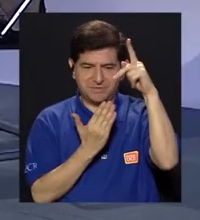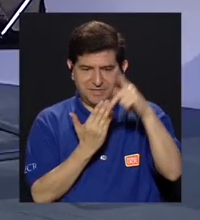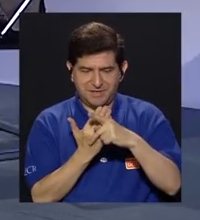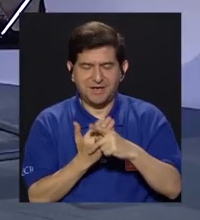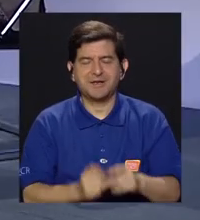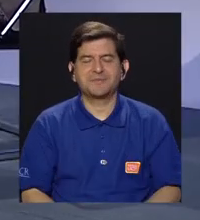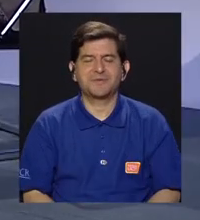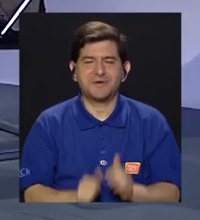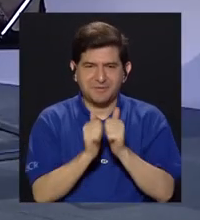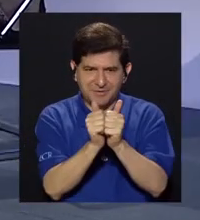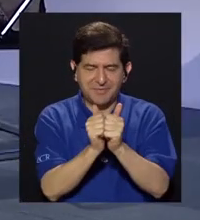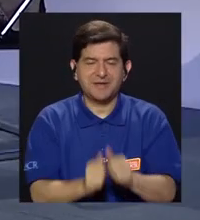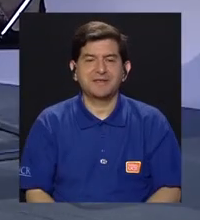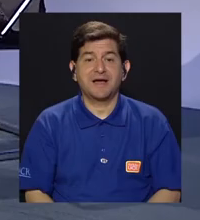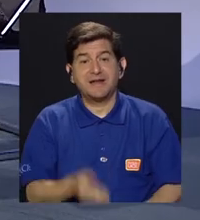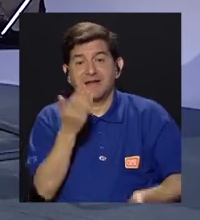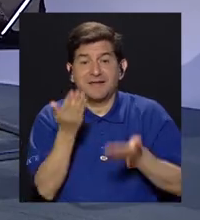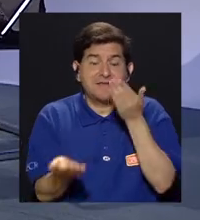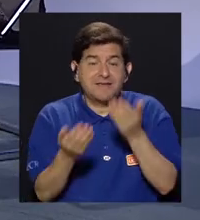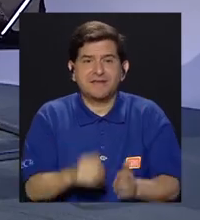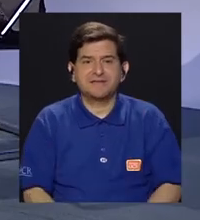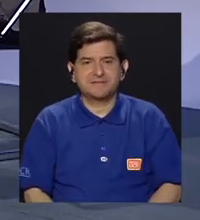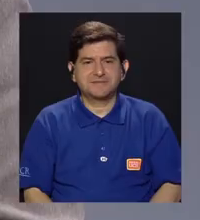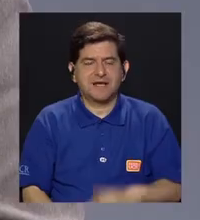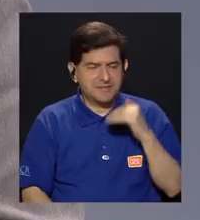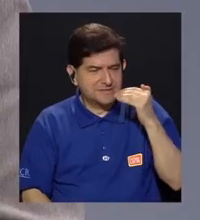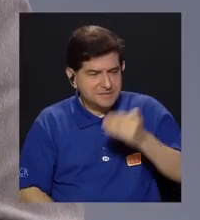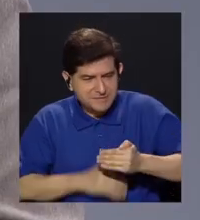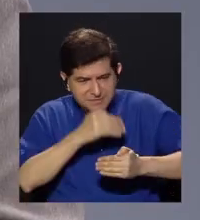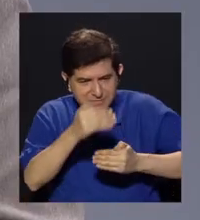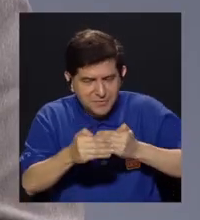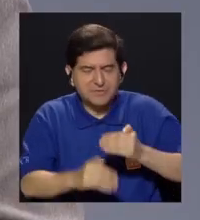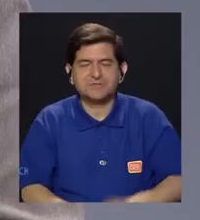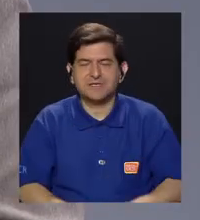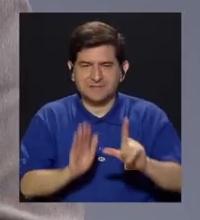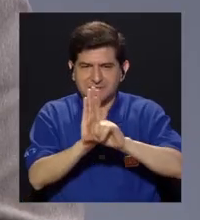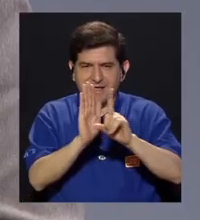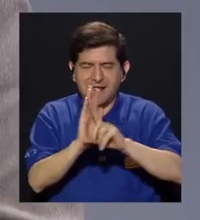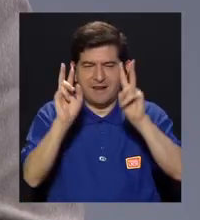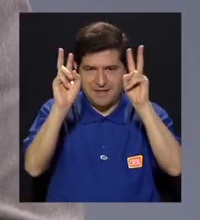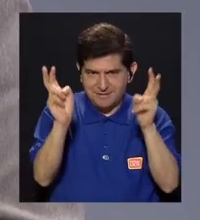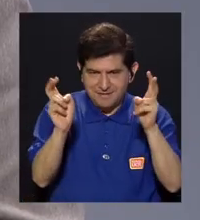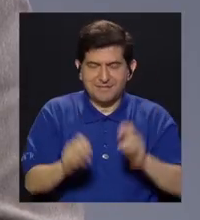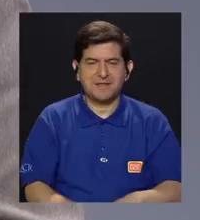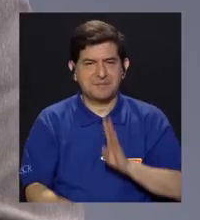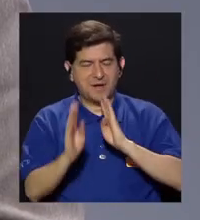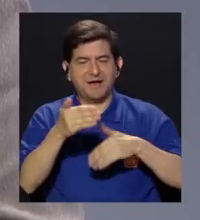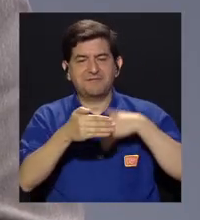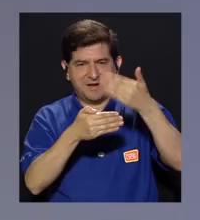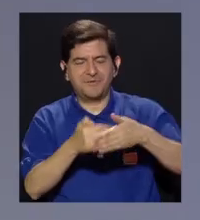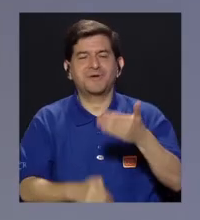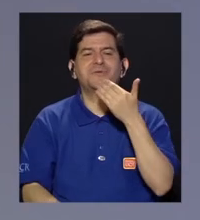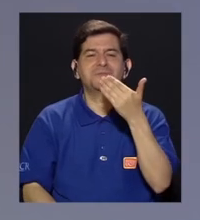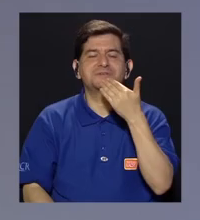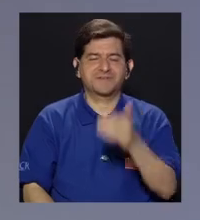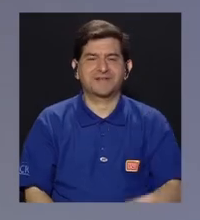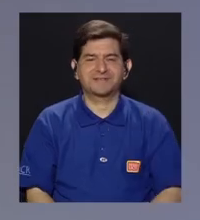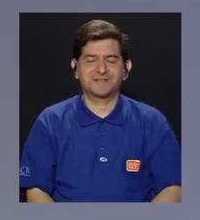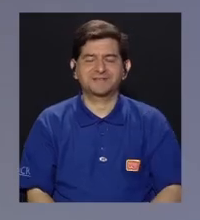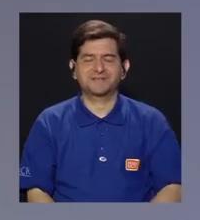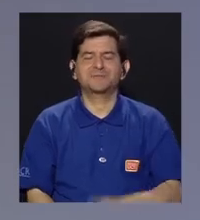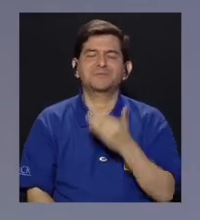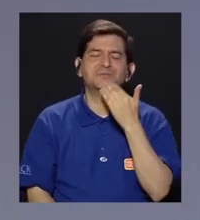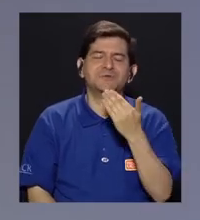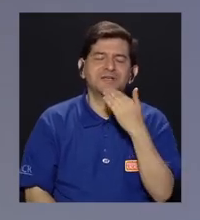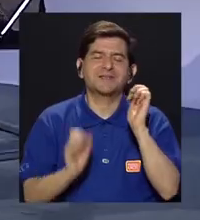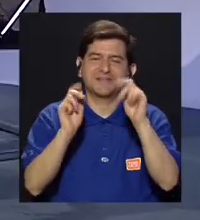usted en el programa el día de hoy y espero que podamos un poquito conforme avanza la licitación entrar en este tema poder conversar más así que muchas gracias